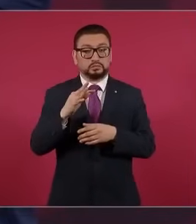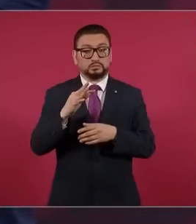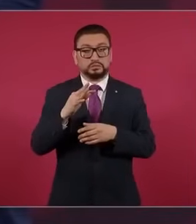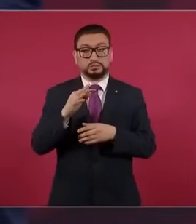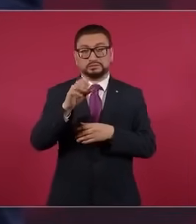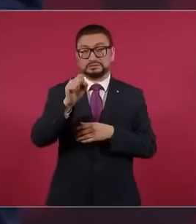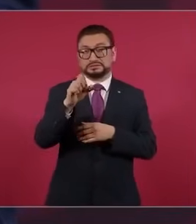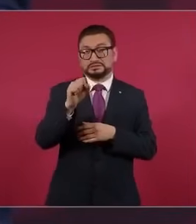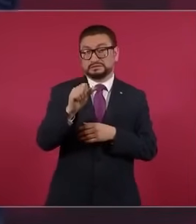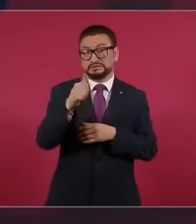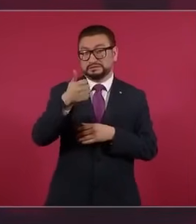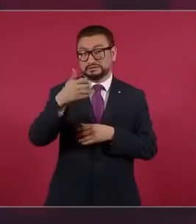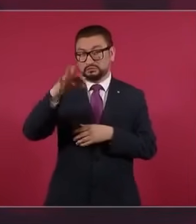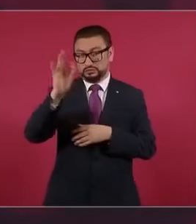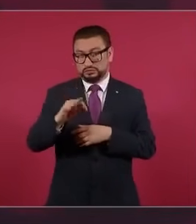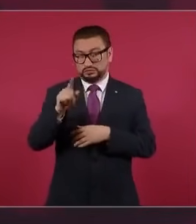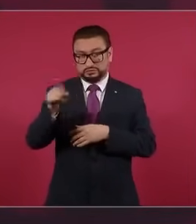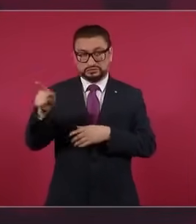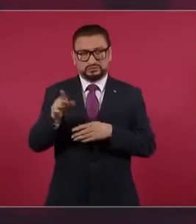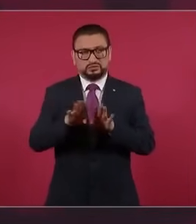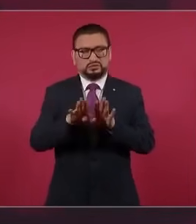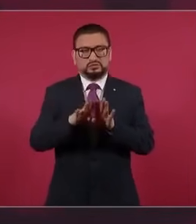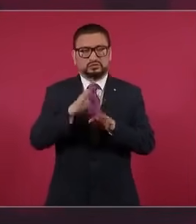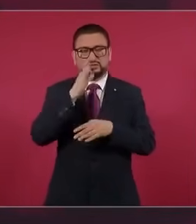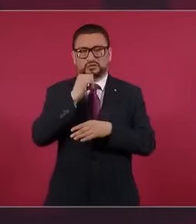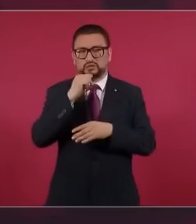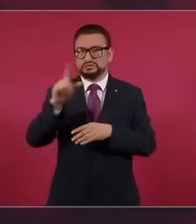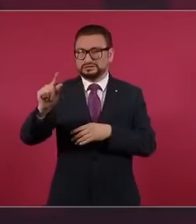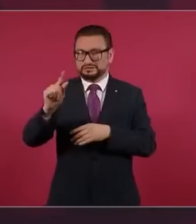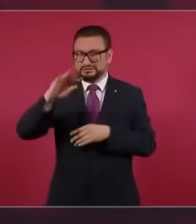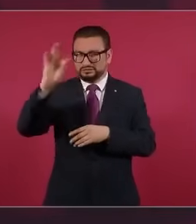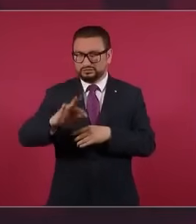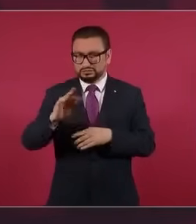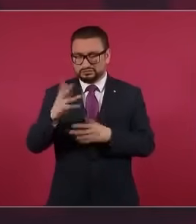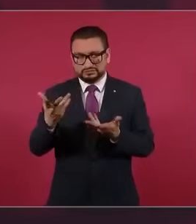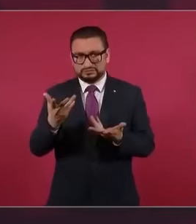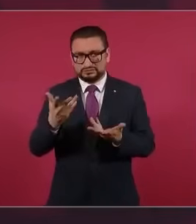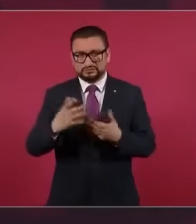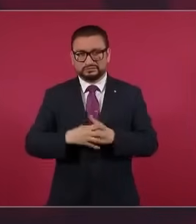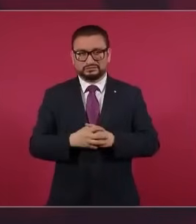el 66% o 70%